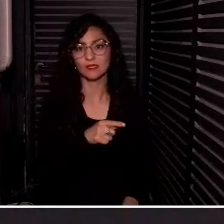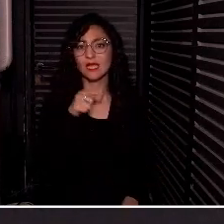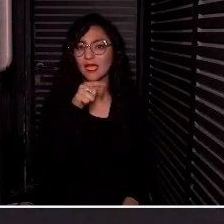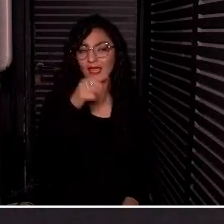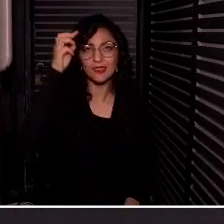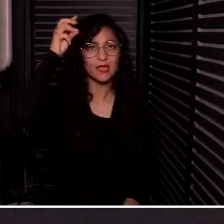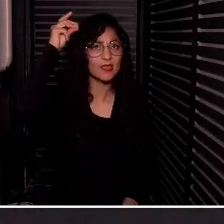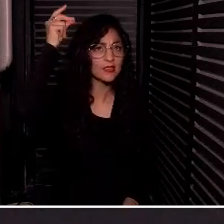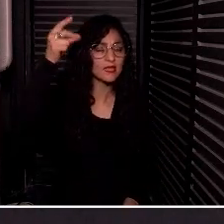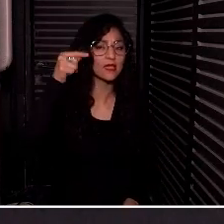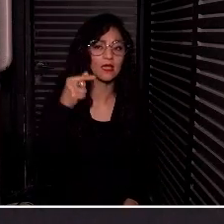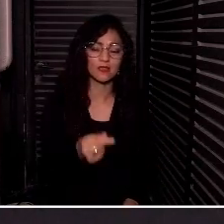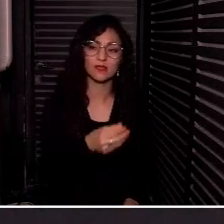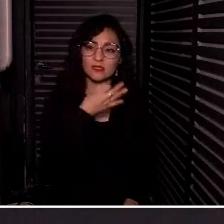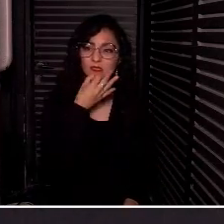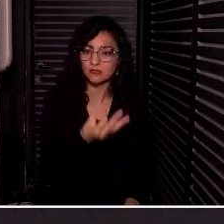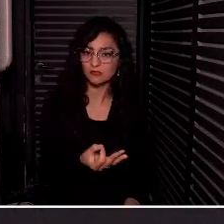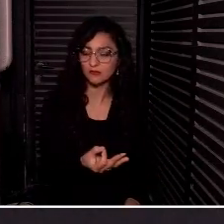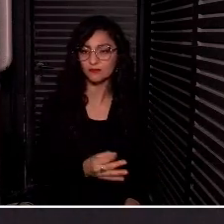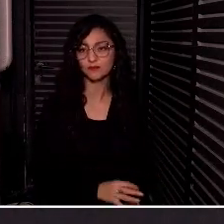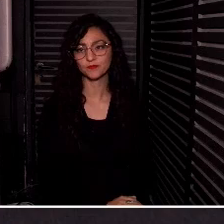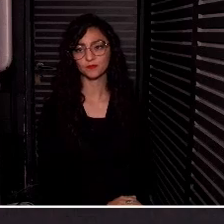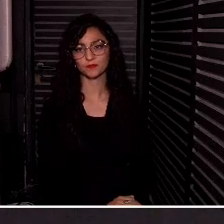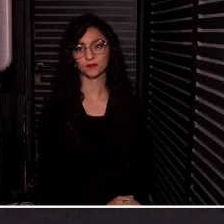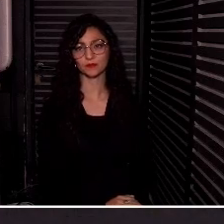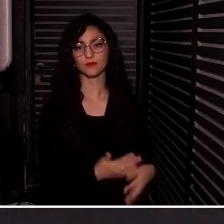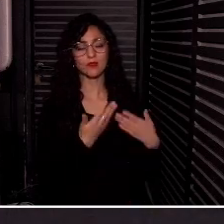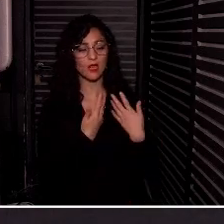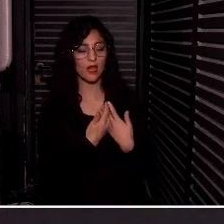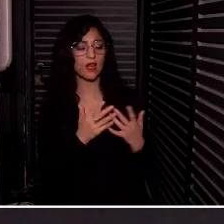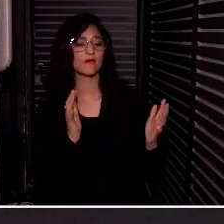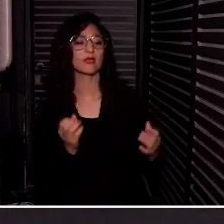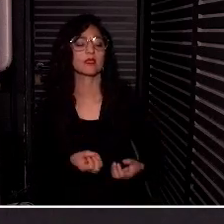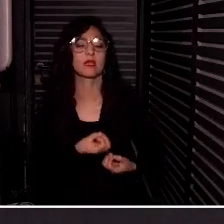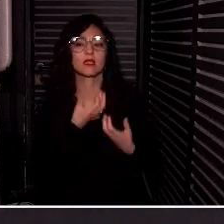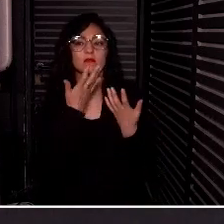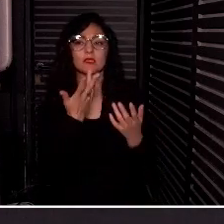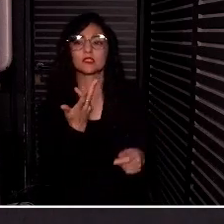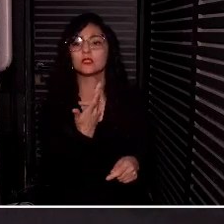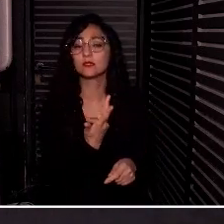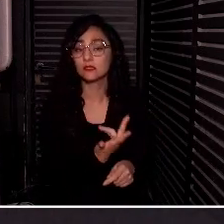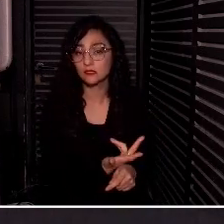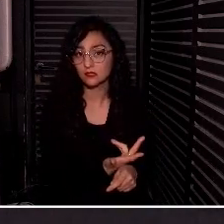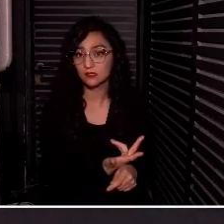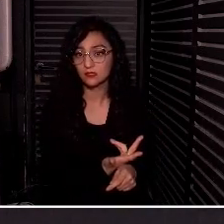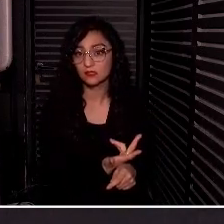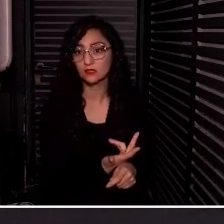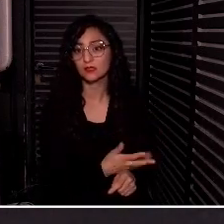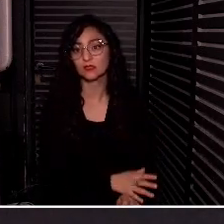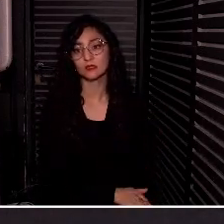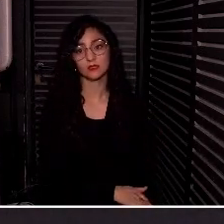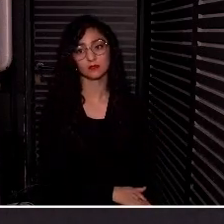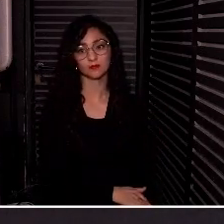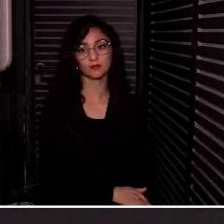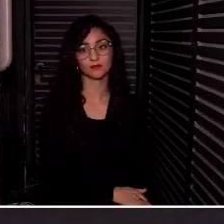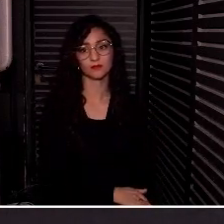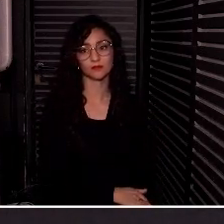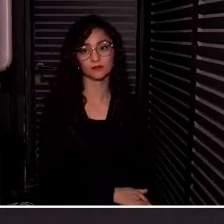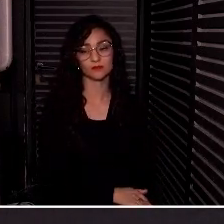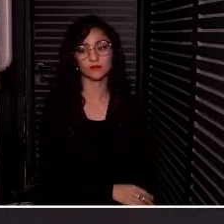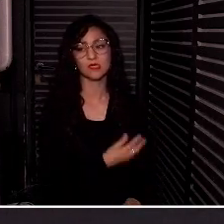esta idea de que en realidad la libertad de expresión existe es un poquito